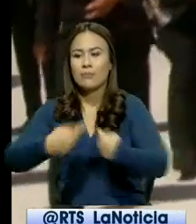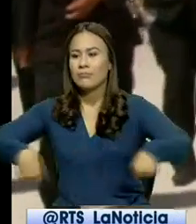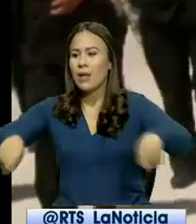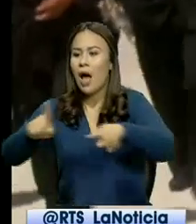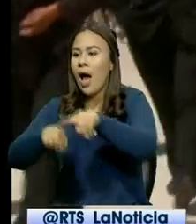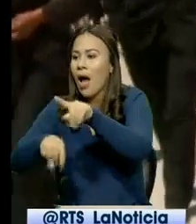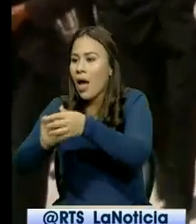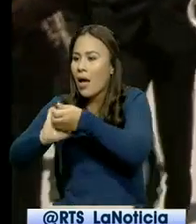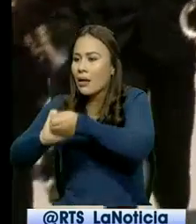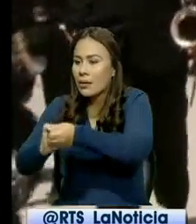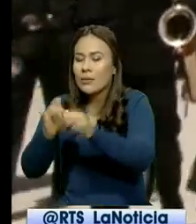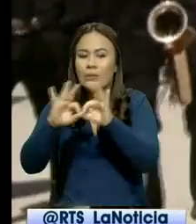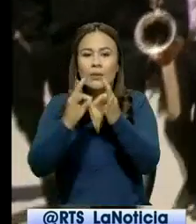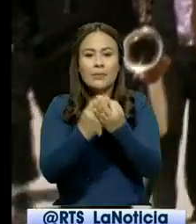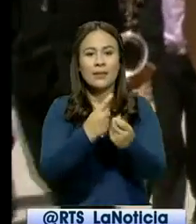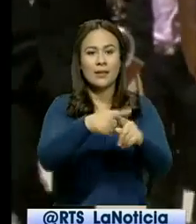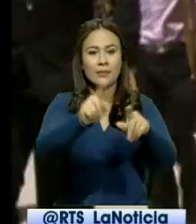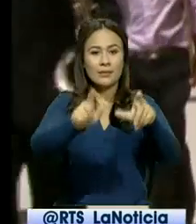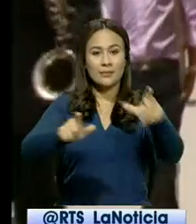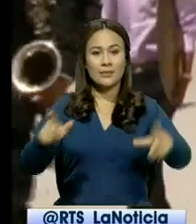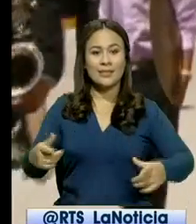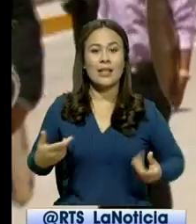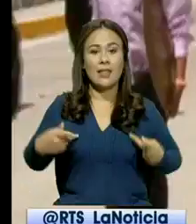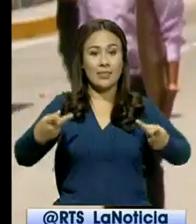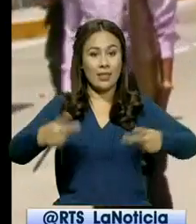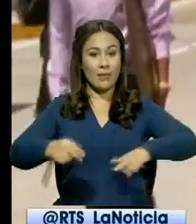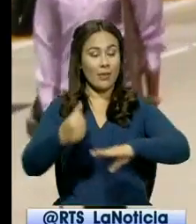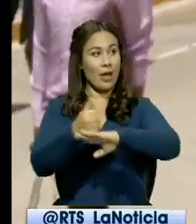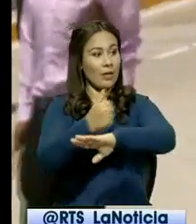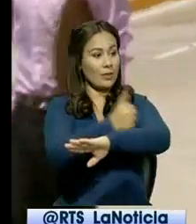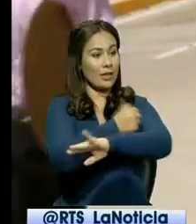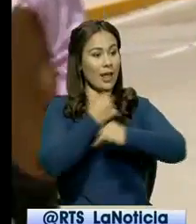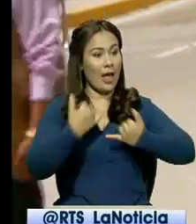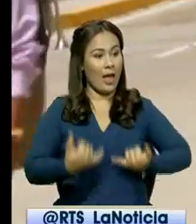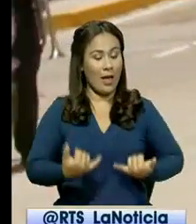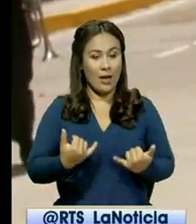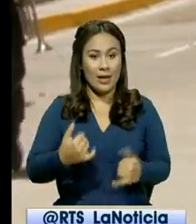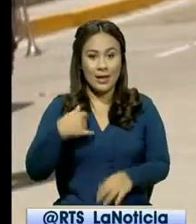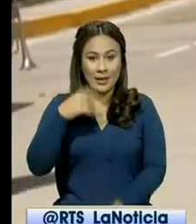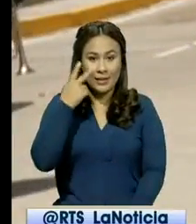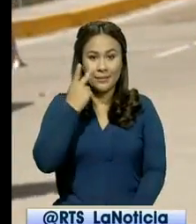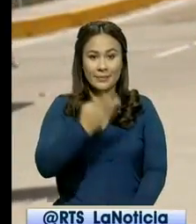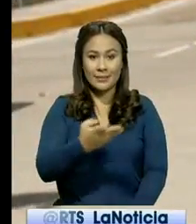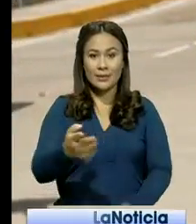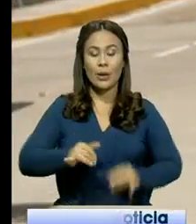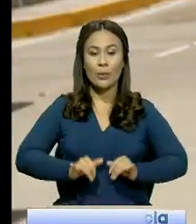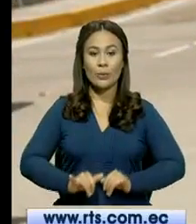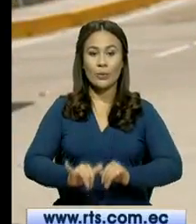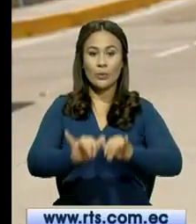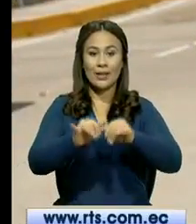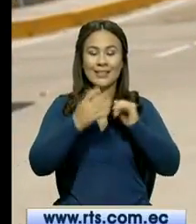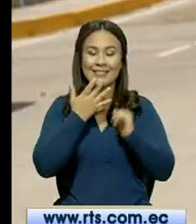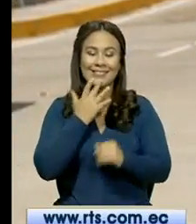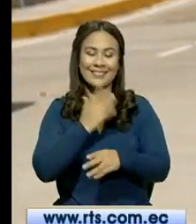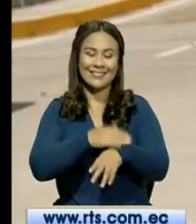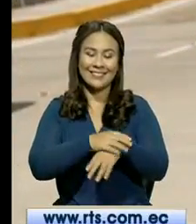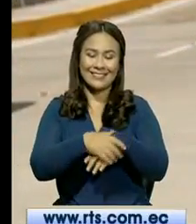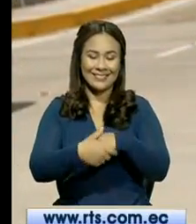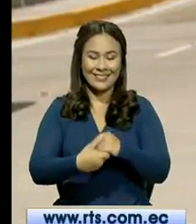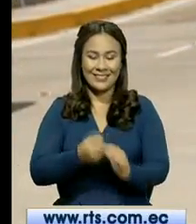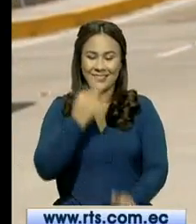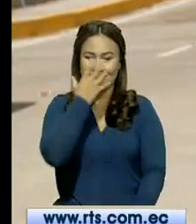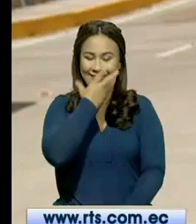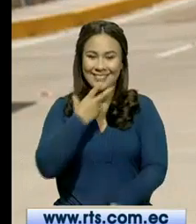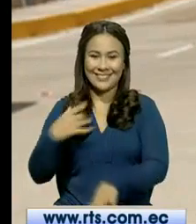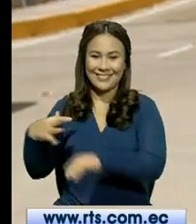amigos, familiares y diferentes personajes e incluso de las autoridades. En este momento vamos a continuar y a disfrutar de este